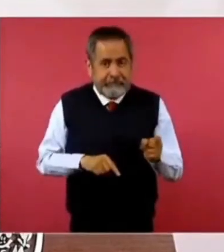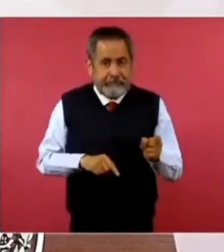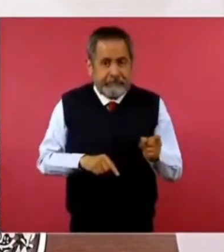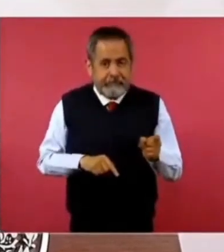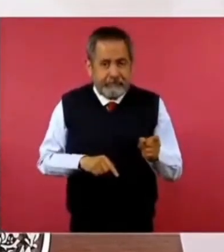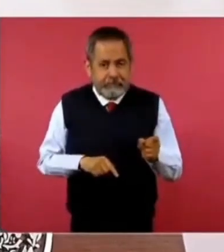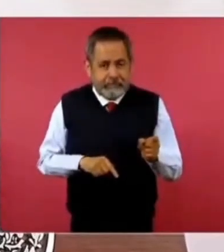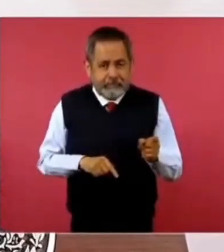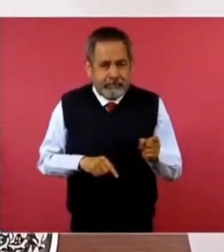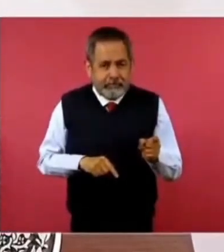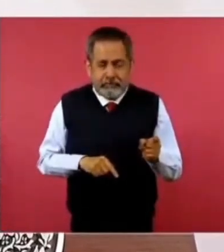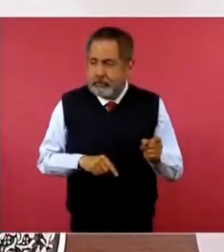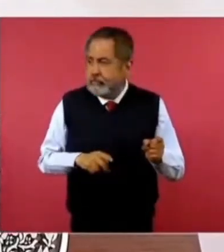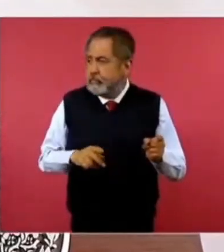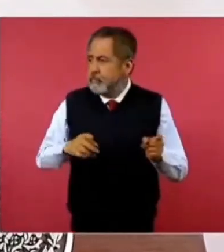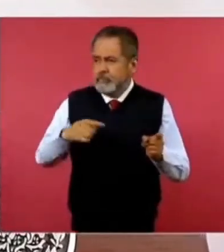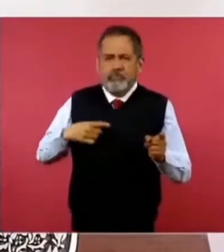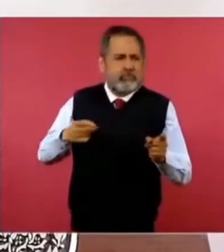no se hubiese atrevido